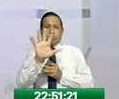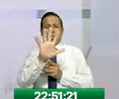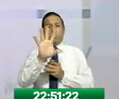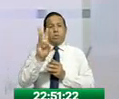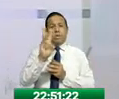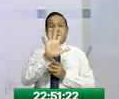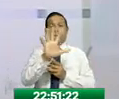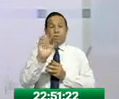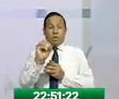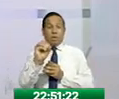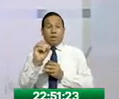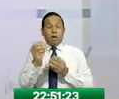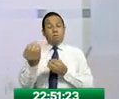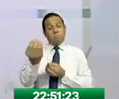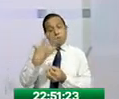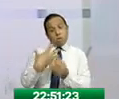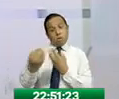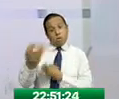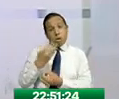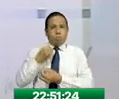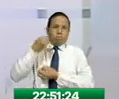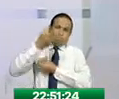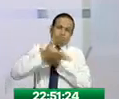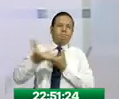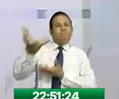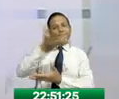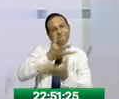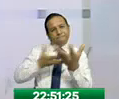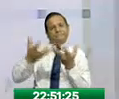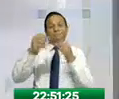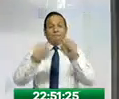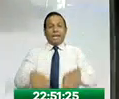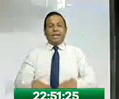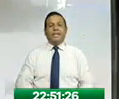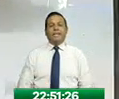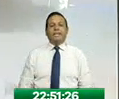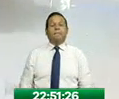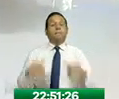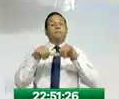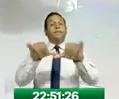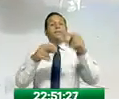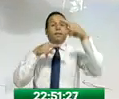096-958-5650 para seguir compartiendo historias de esperanza. Vamos con Charlie, que tiene más noticias.